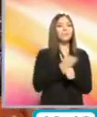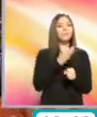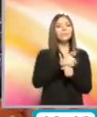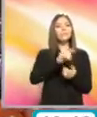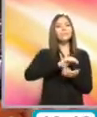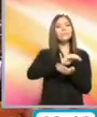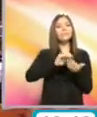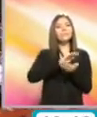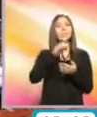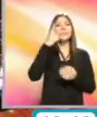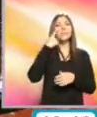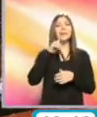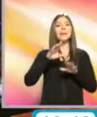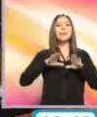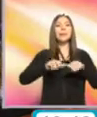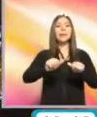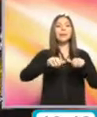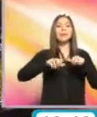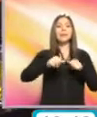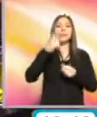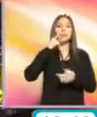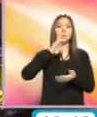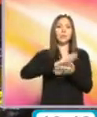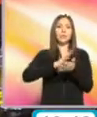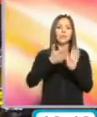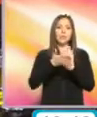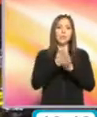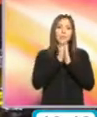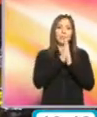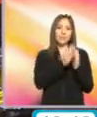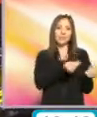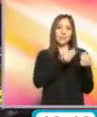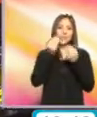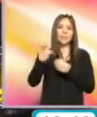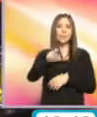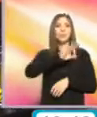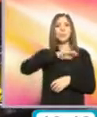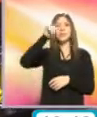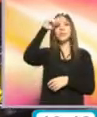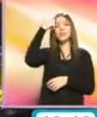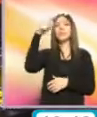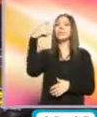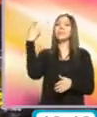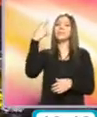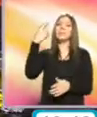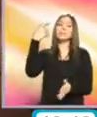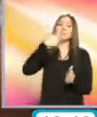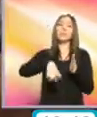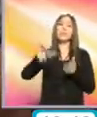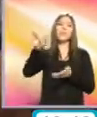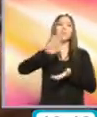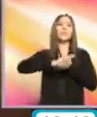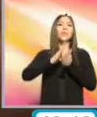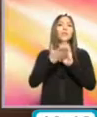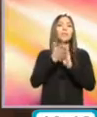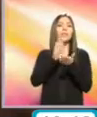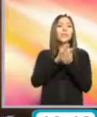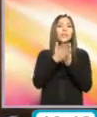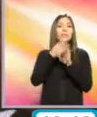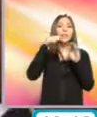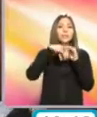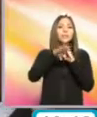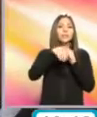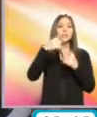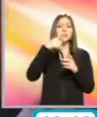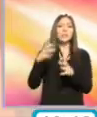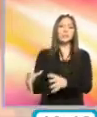para tortilla. Daniel, ¿me puedes hacer favor de pasármela? Claro. Por favorcito. Esta la pueden conseguir fácilmente, ya saben, en las tortillerías. Sí, ¿verdad? Exacto. O hay